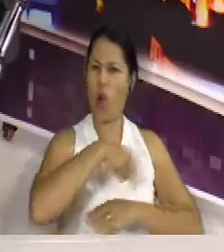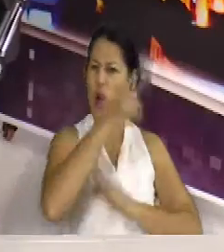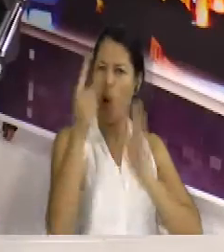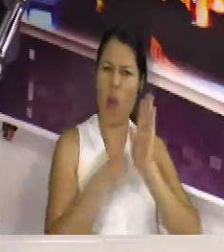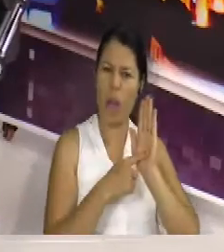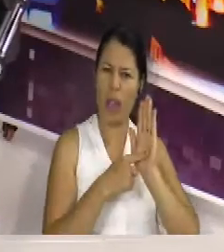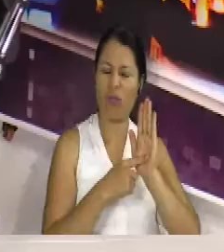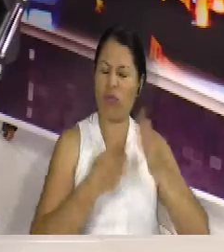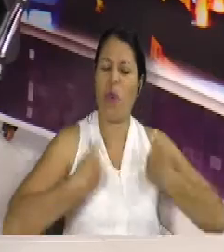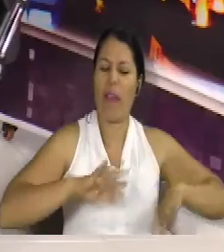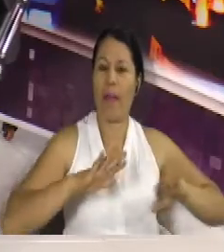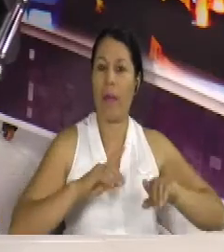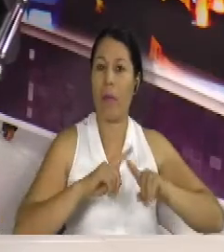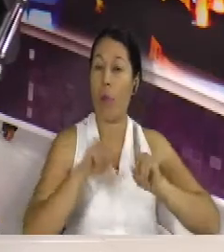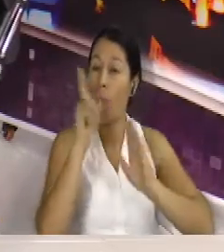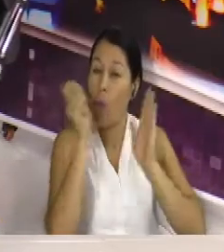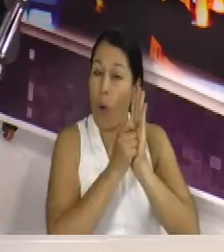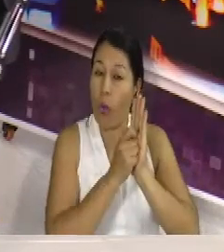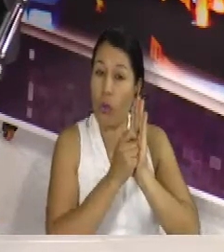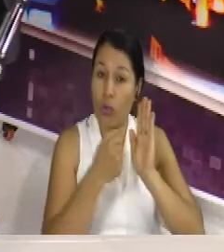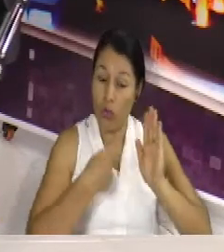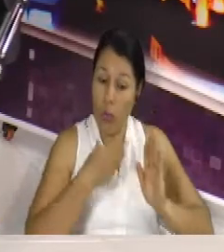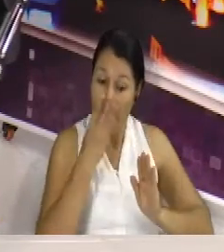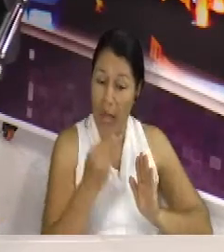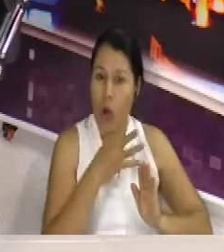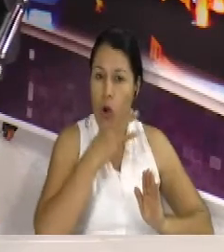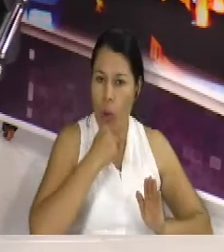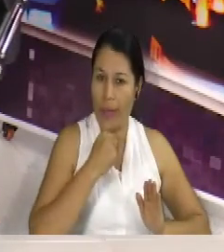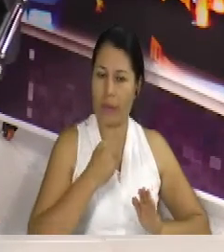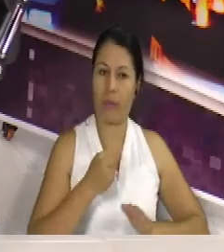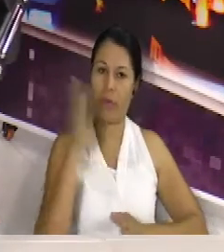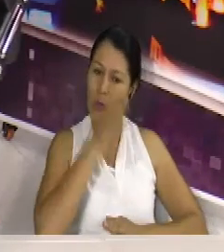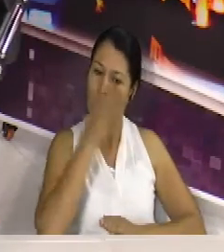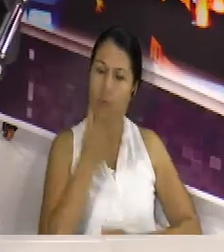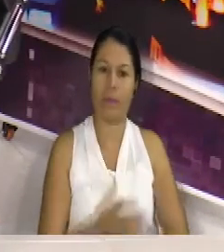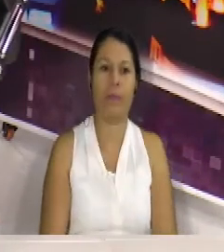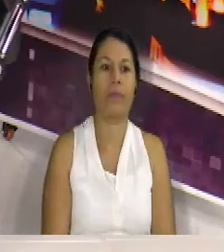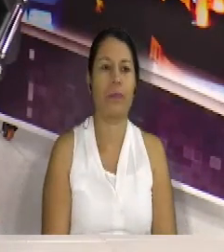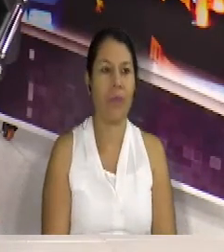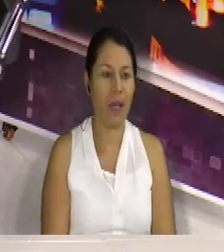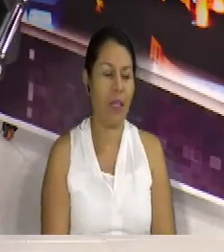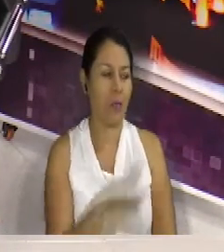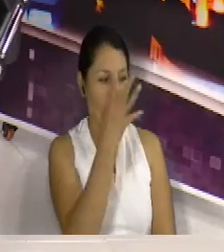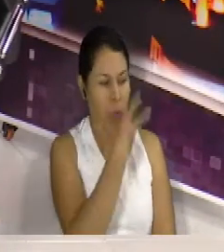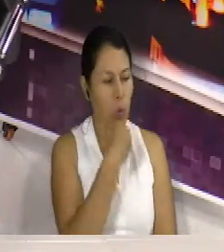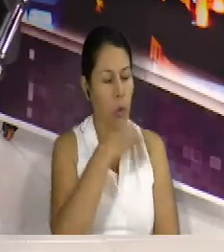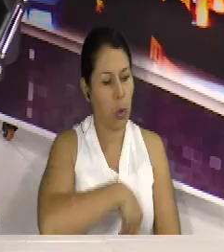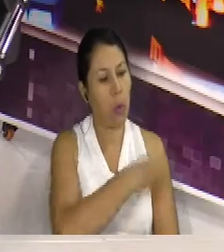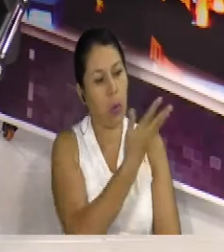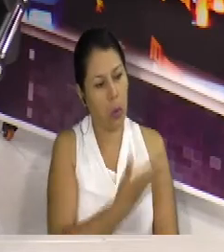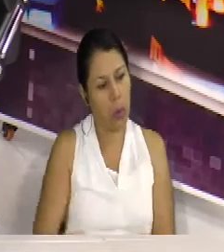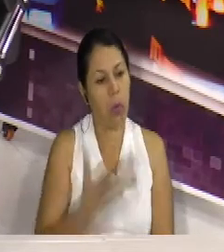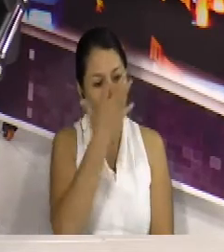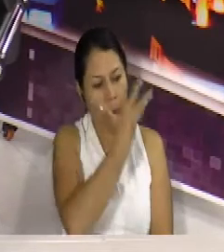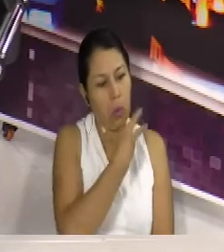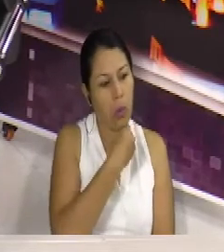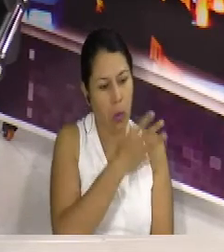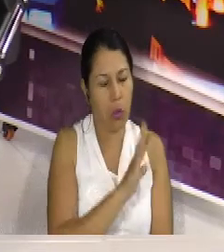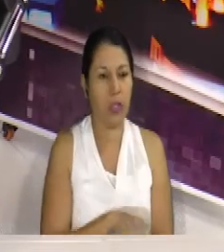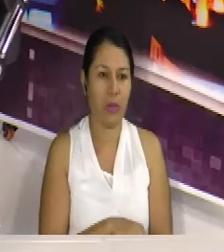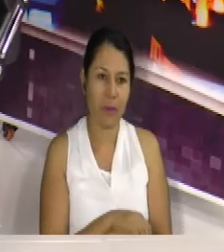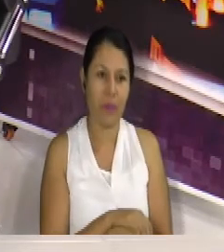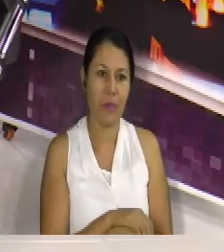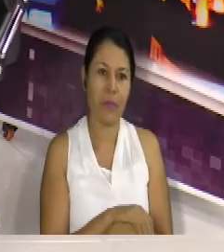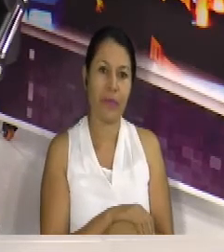Hermoso. Siempre he creído en su inocencia y por eso esa alegría de compartir en esta noche con usted. Tema de paz, en el momento en que usted